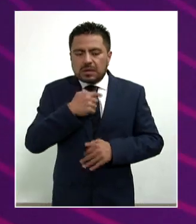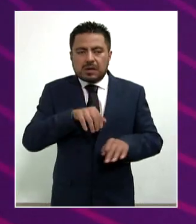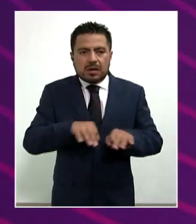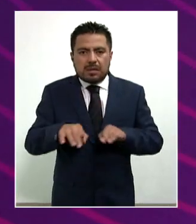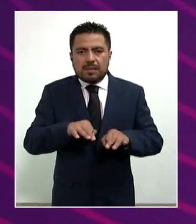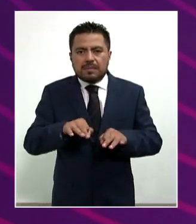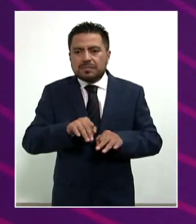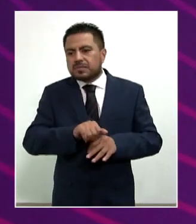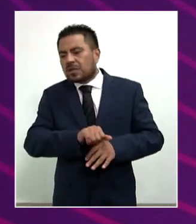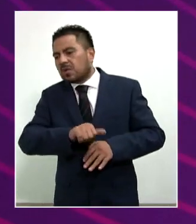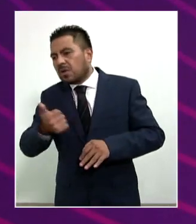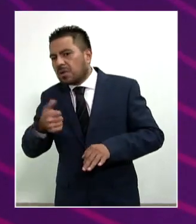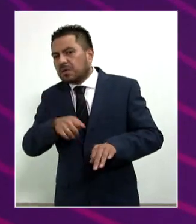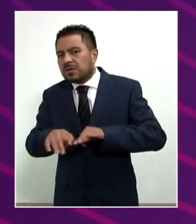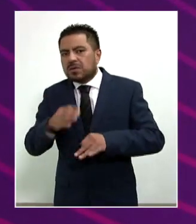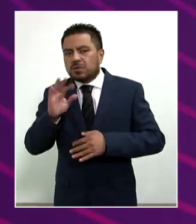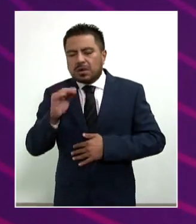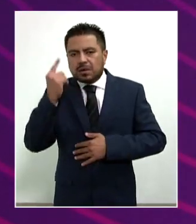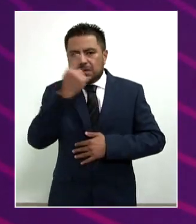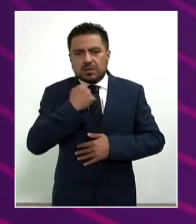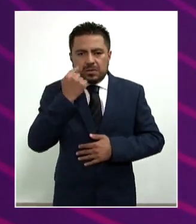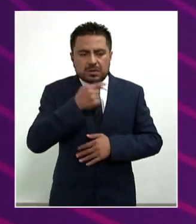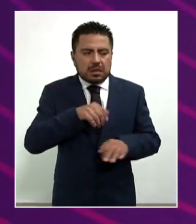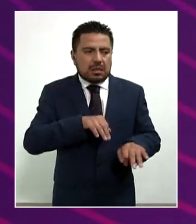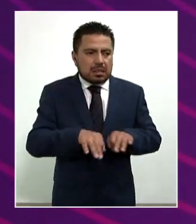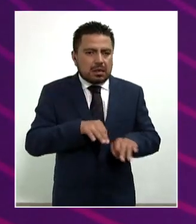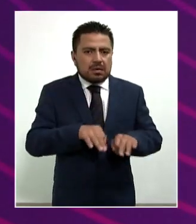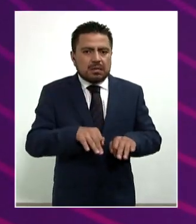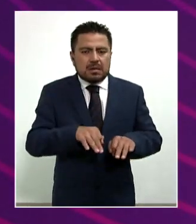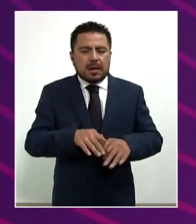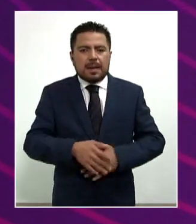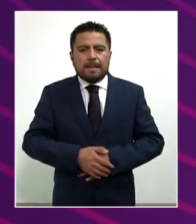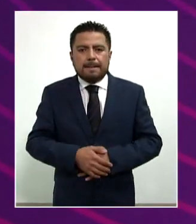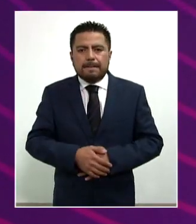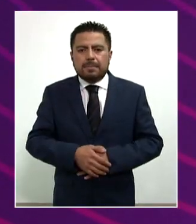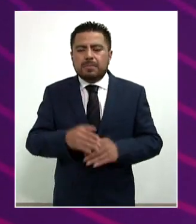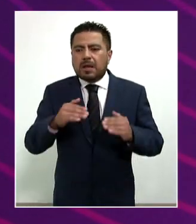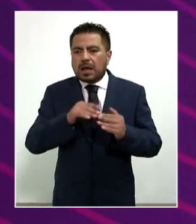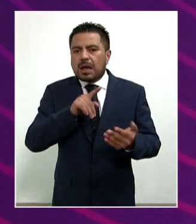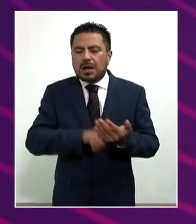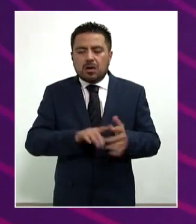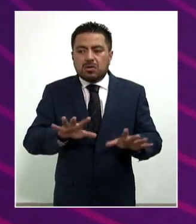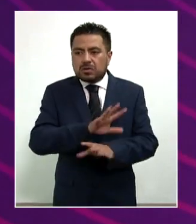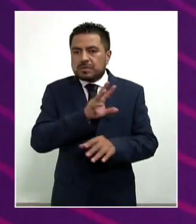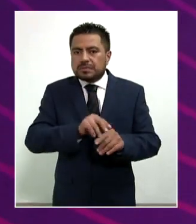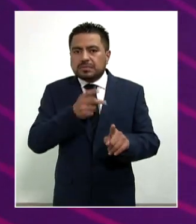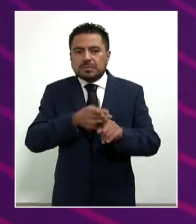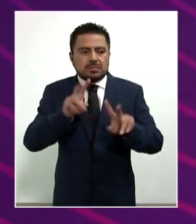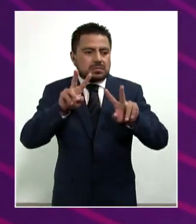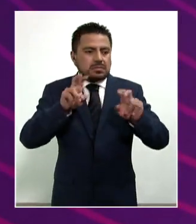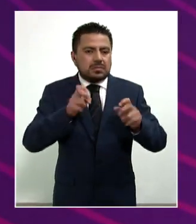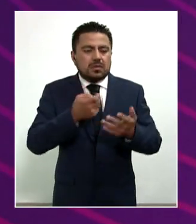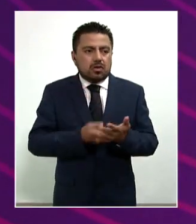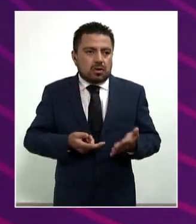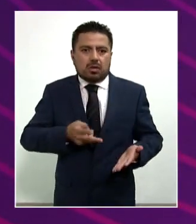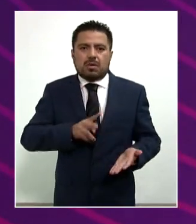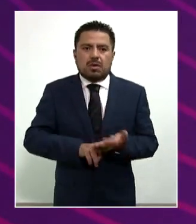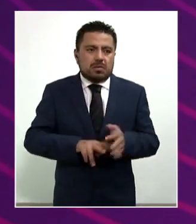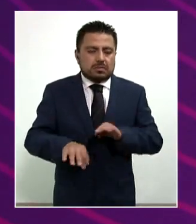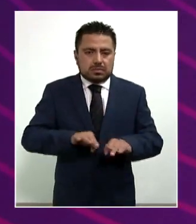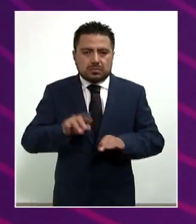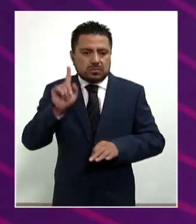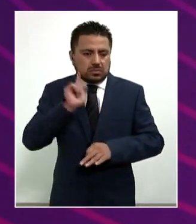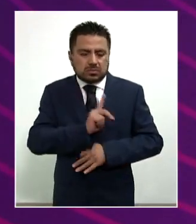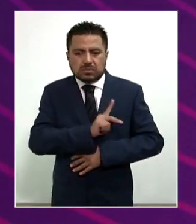y tiene otra jornada de 40 horas en trabajos del hogar, otra completita. O sea, el tema de la doble jornada del